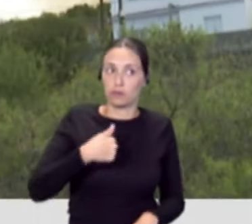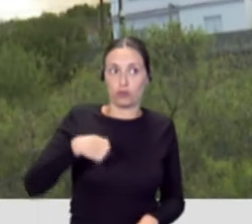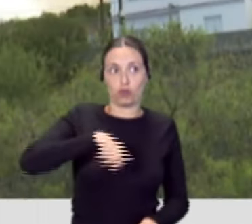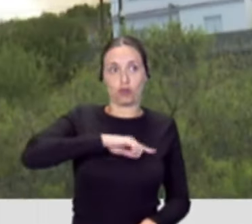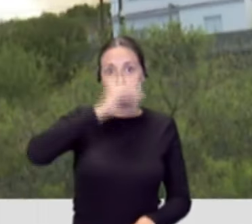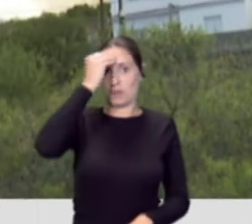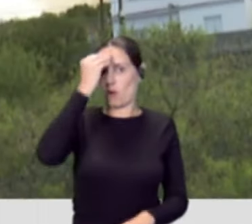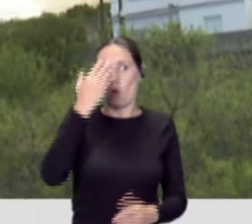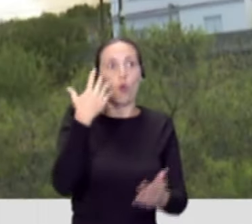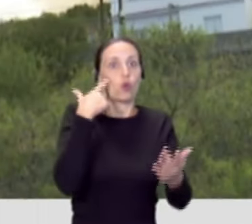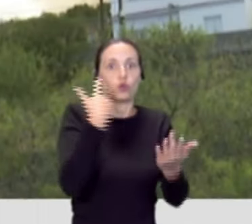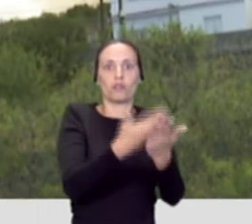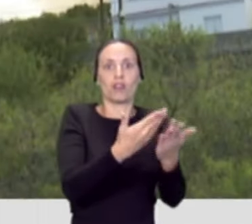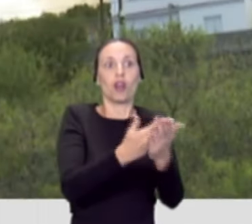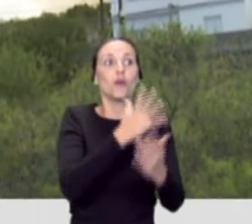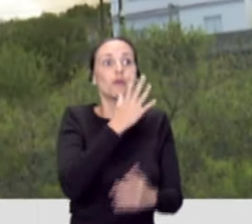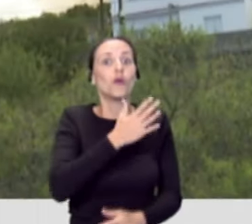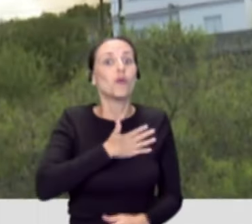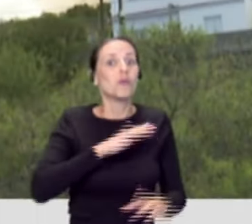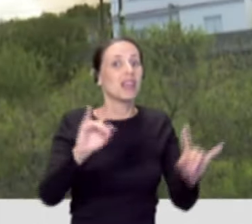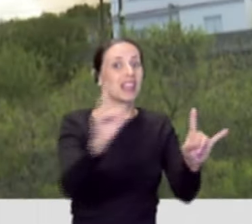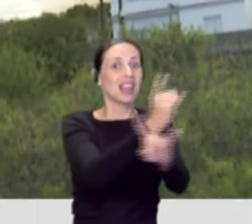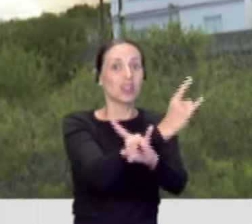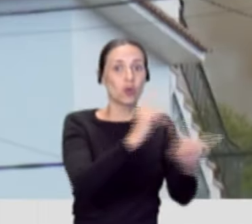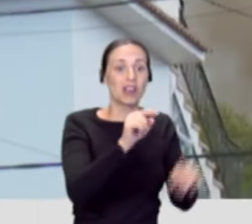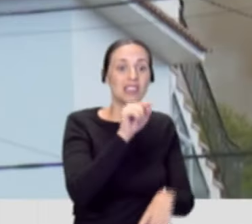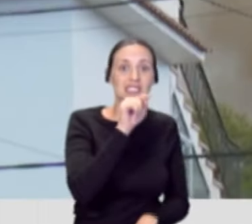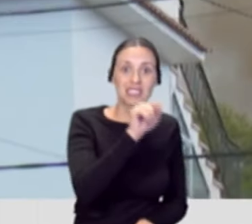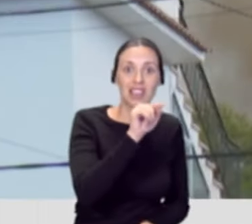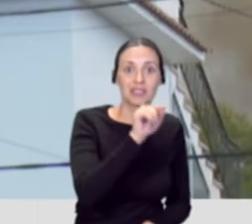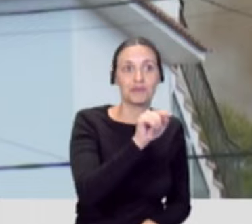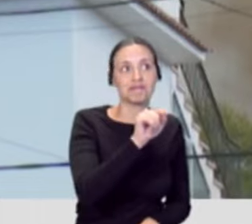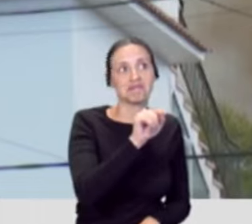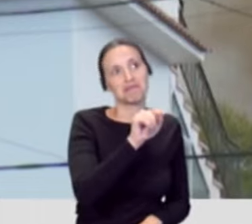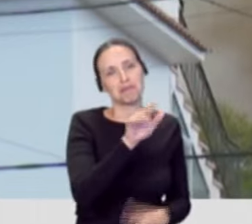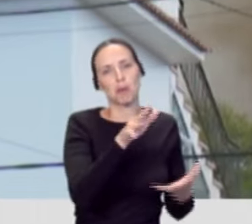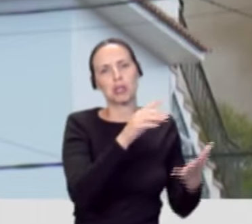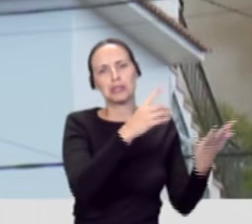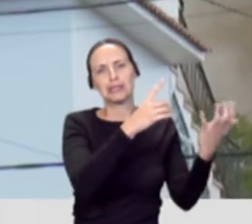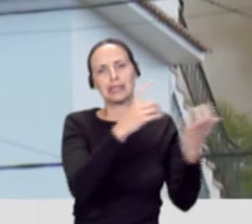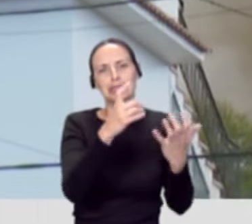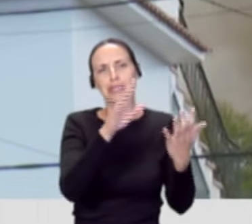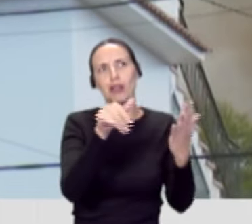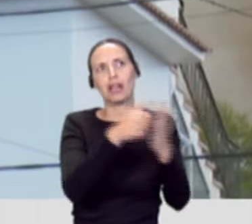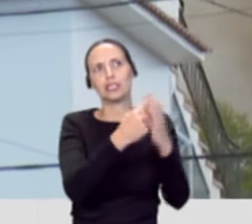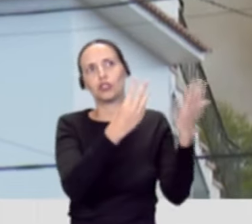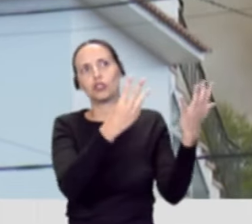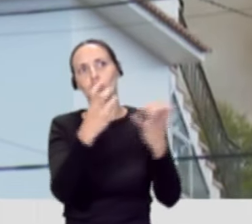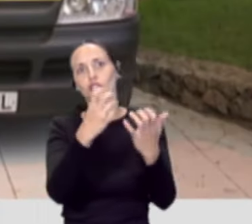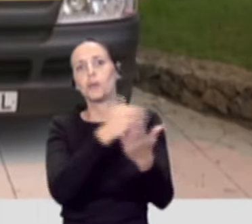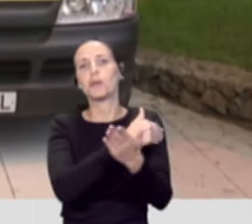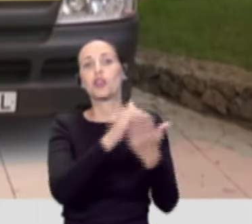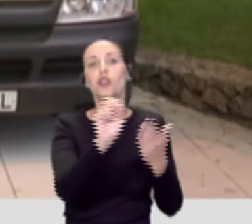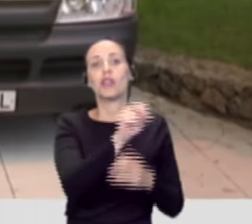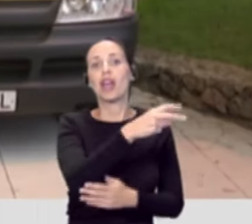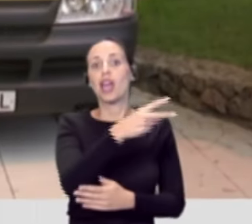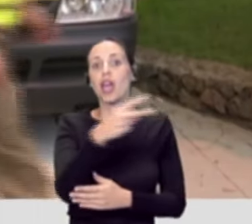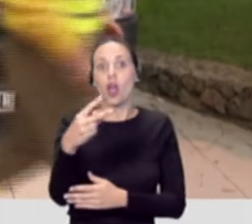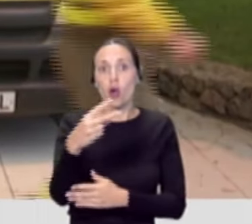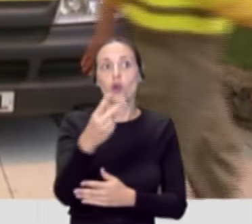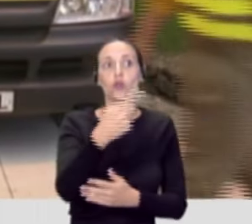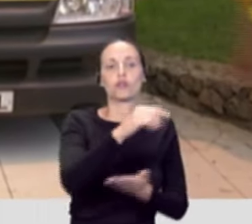porque nuestra naturaleza, nuestros bosques generan alrededor de entre 600 y 800 millones de euros al año en